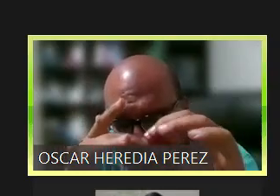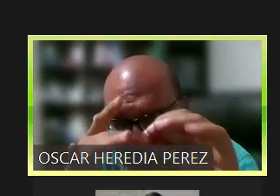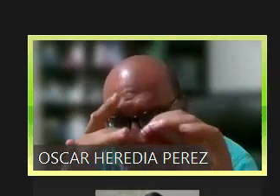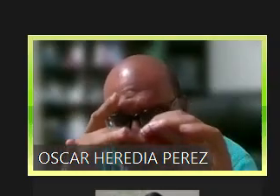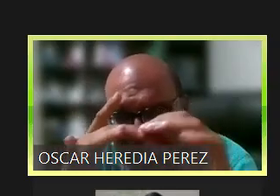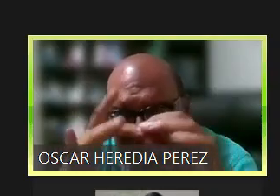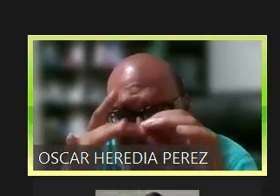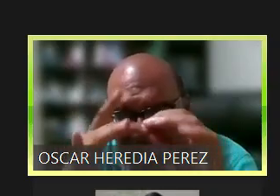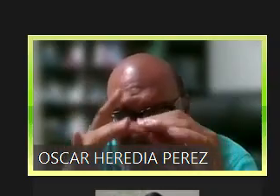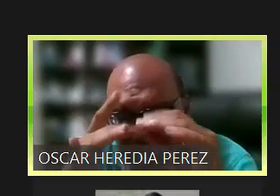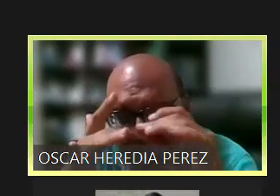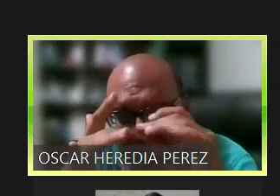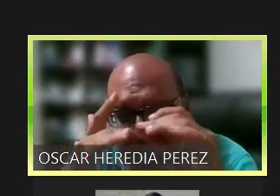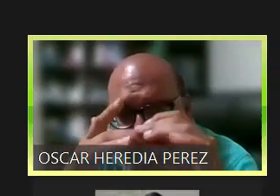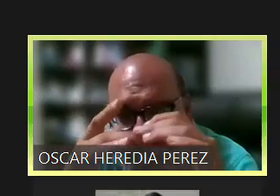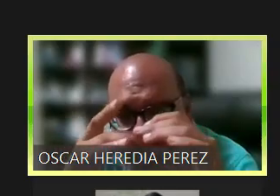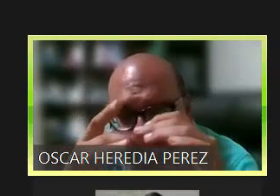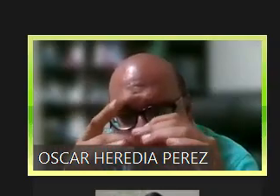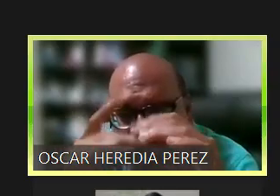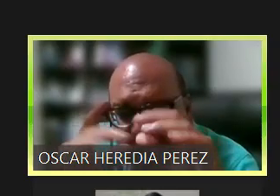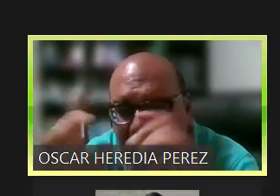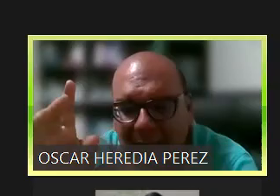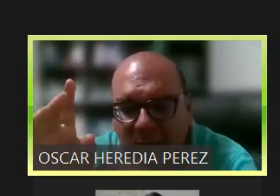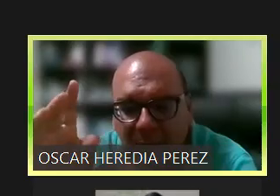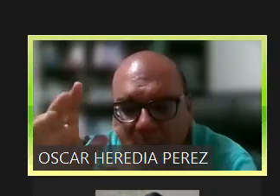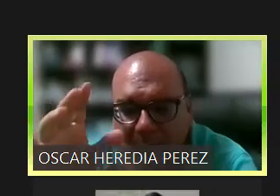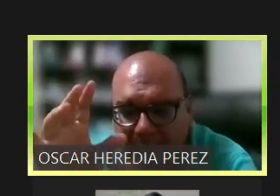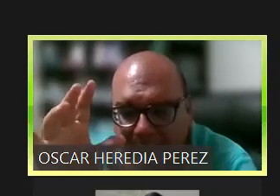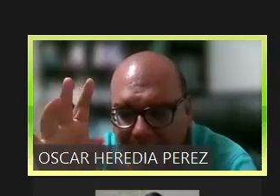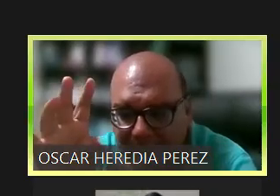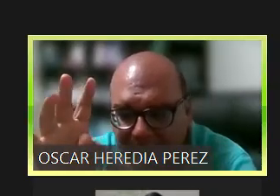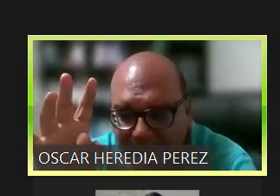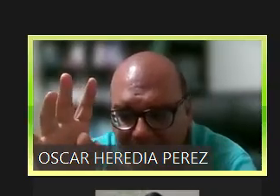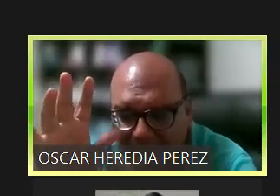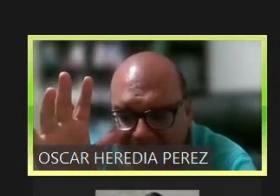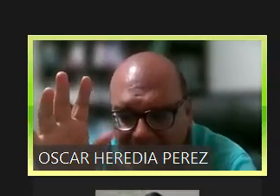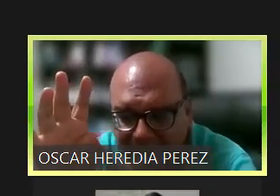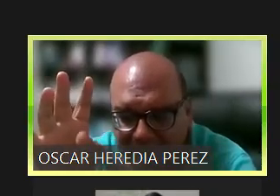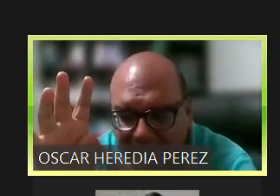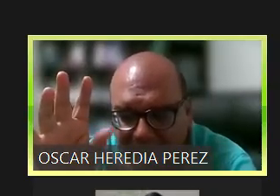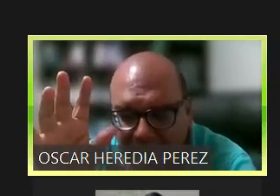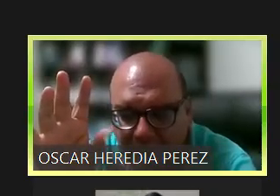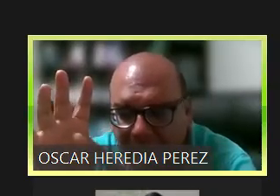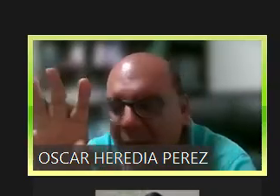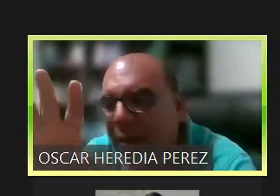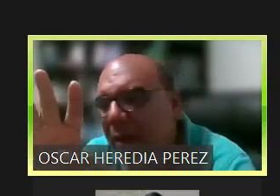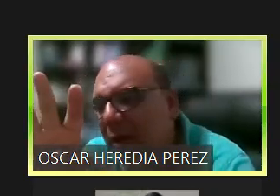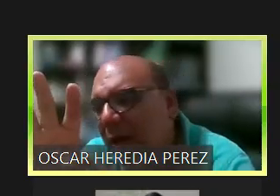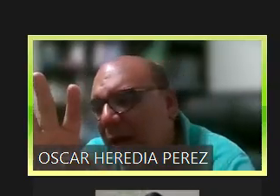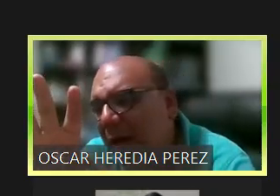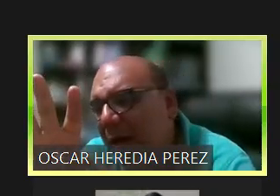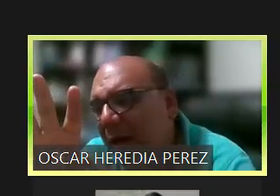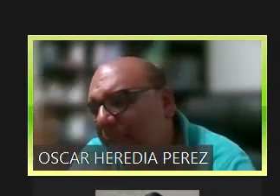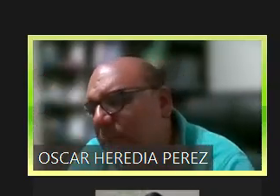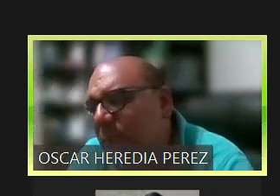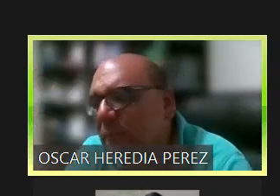percutir la falange distal del dedo medio, se origina que el dedo pulgar ingrese, o sea, hace una A,